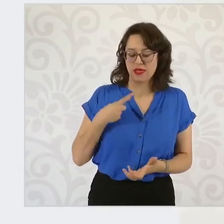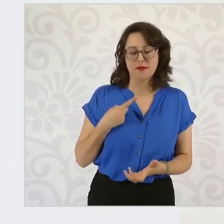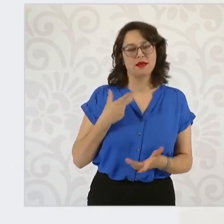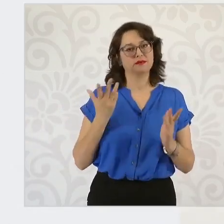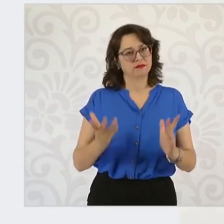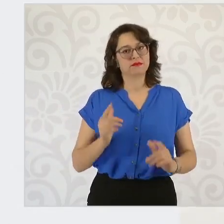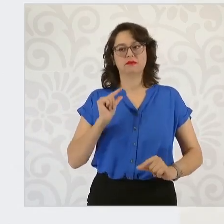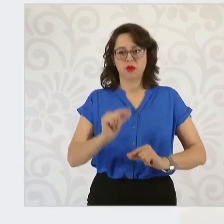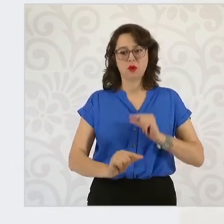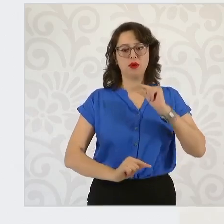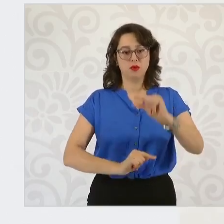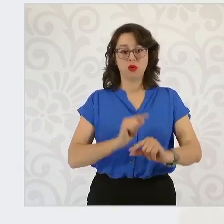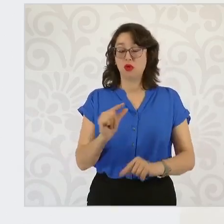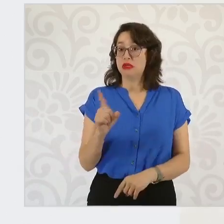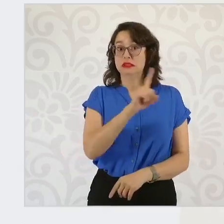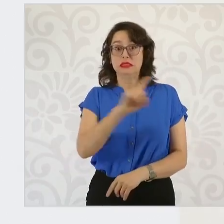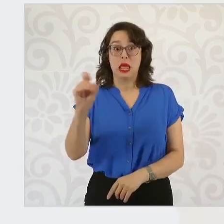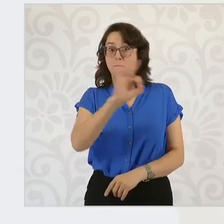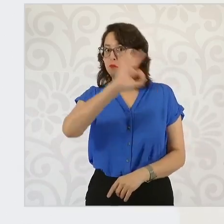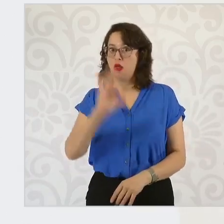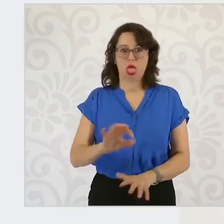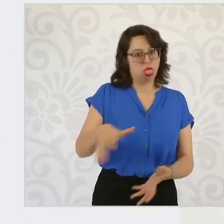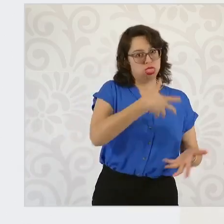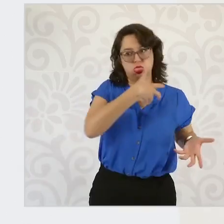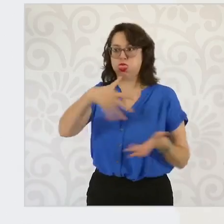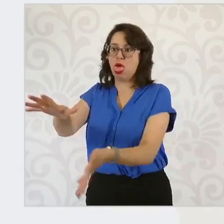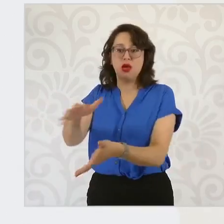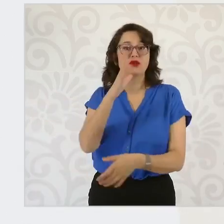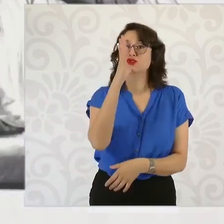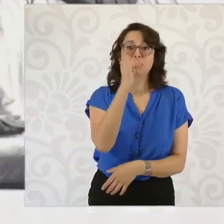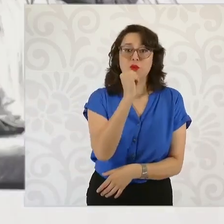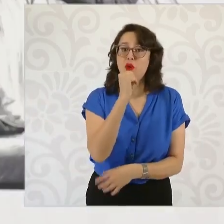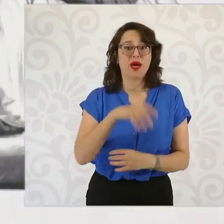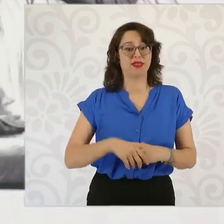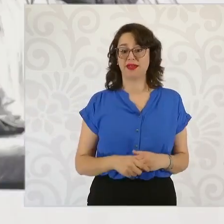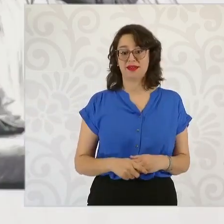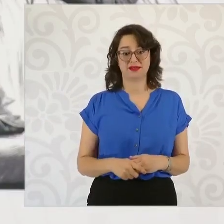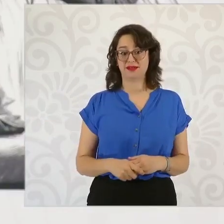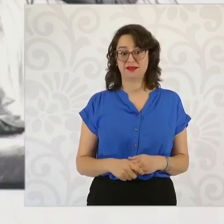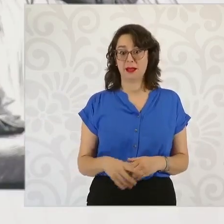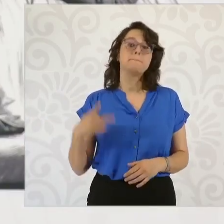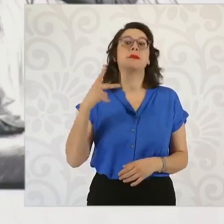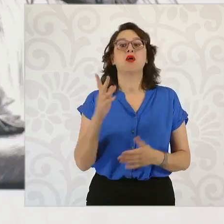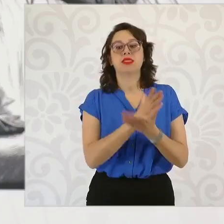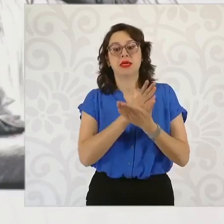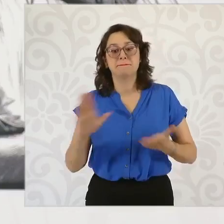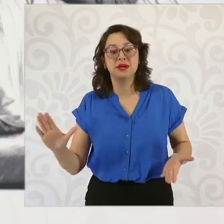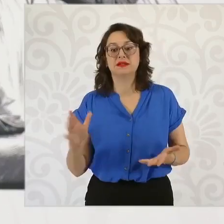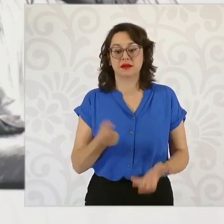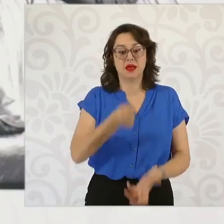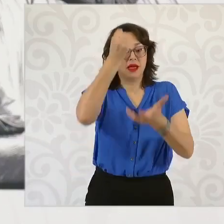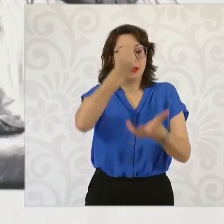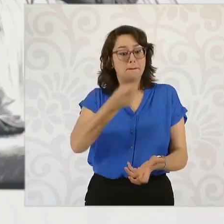100%. Pero además, porque ustedes saben para qué está yendo la mayor parte del recurso público, para los programas